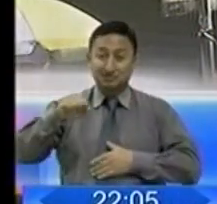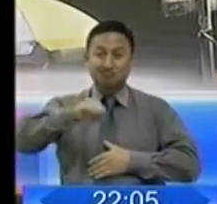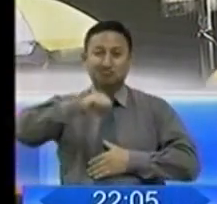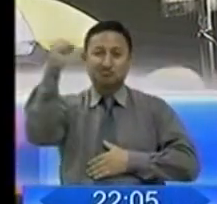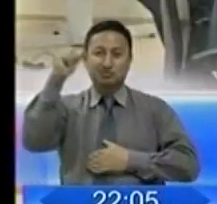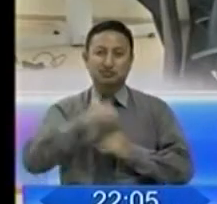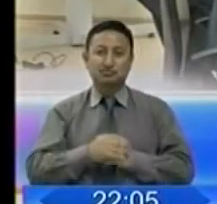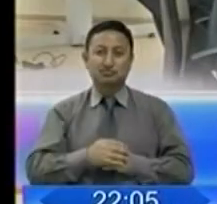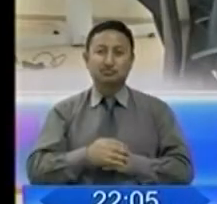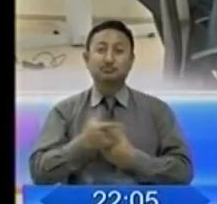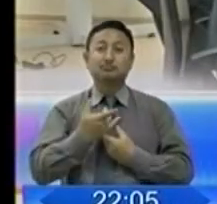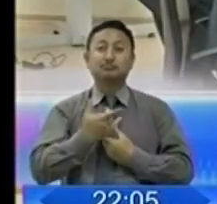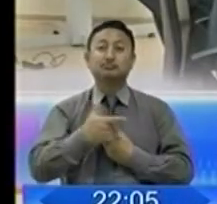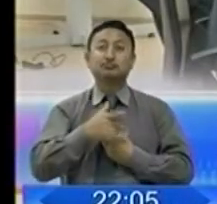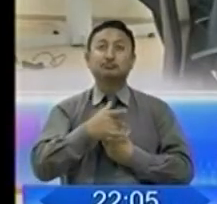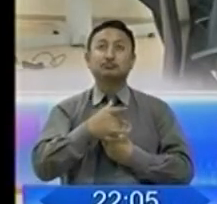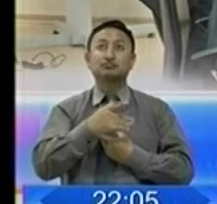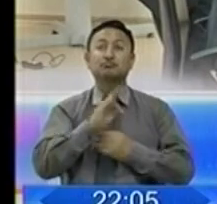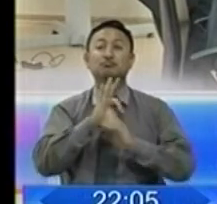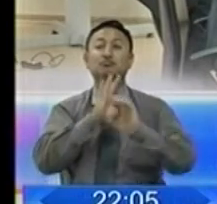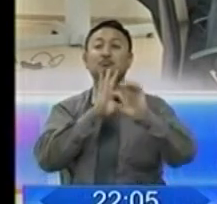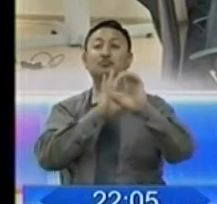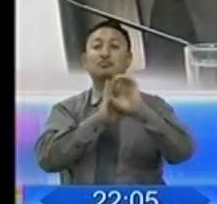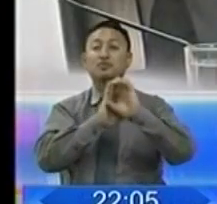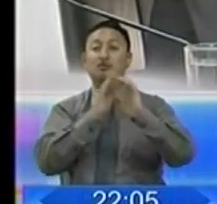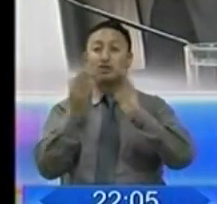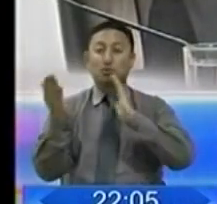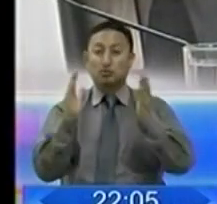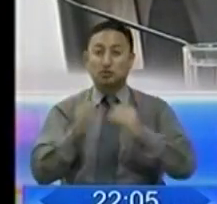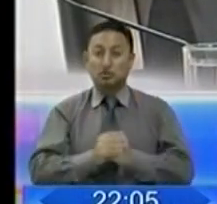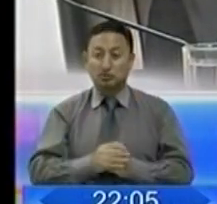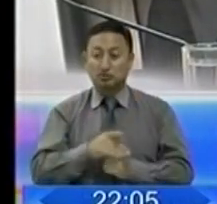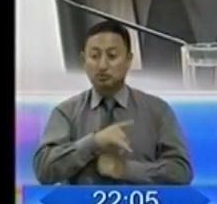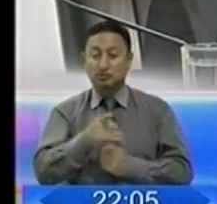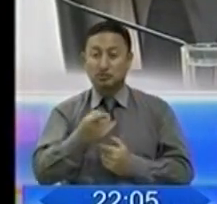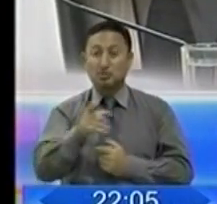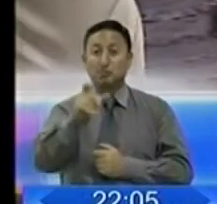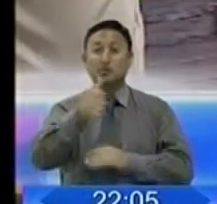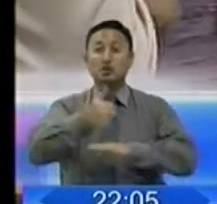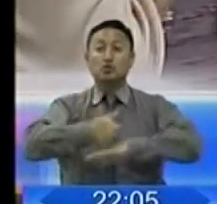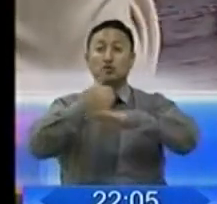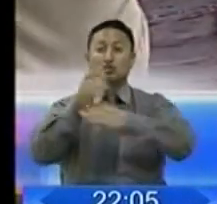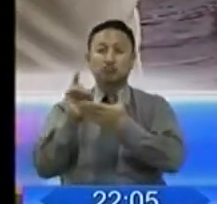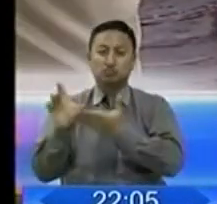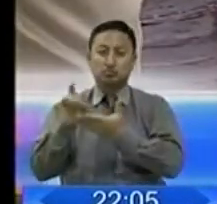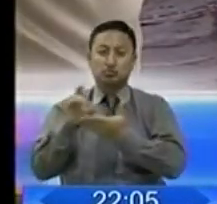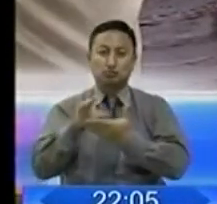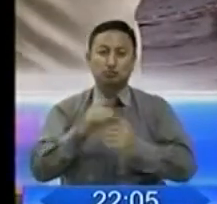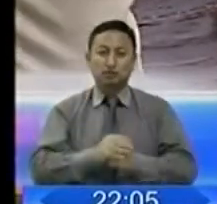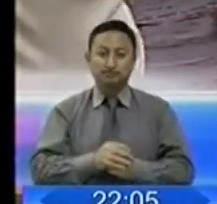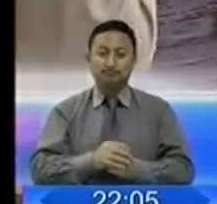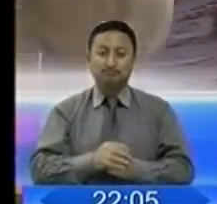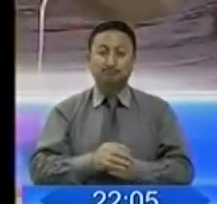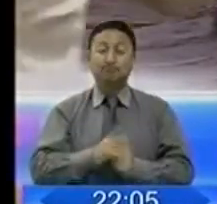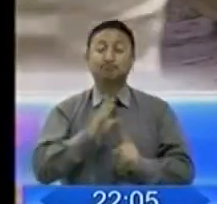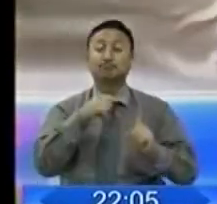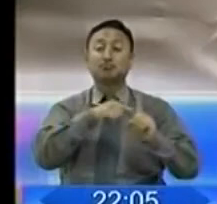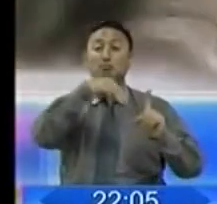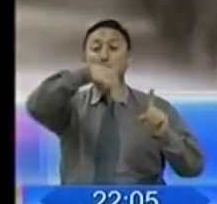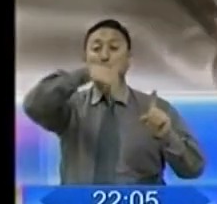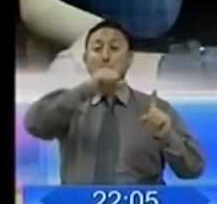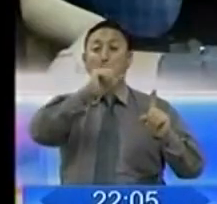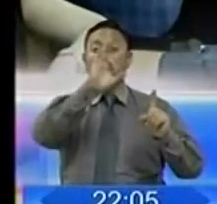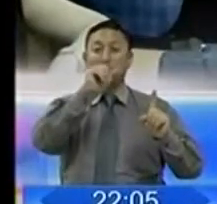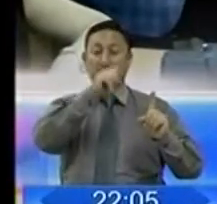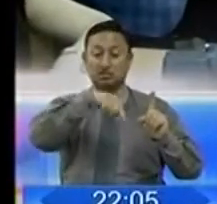Participación Ciudadana y Control Social Transitorio estaba destituyendo a autoridades. Por otro lado, Martínez justificó la existencia del cuaderno